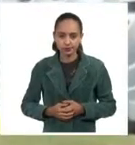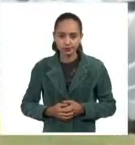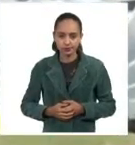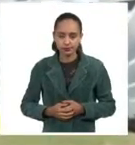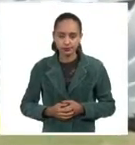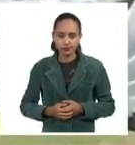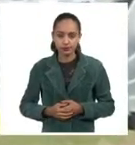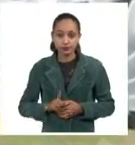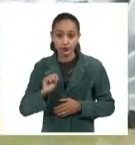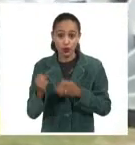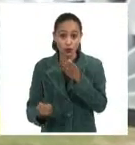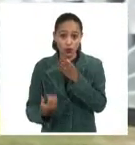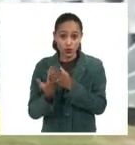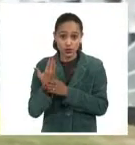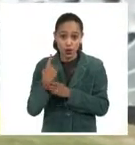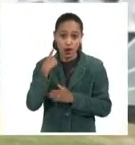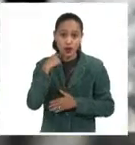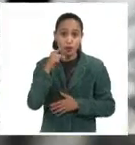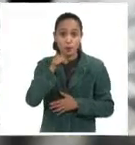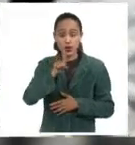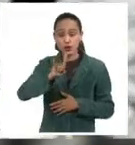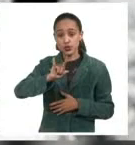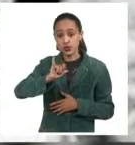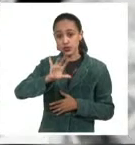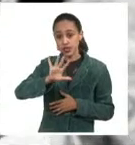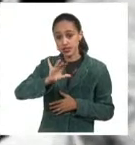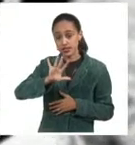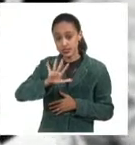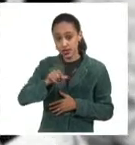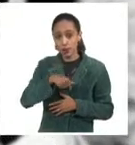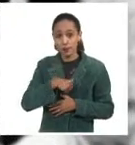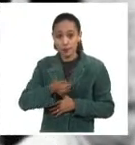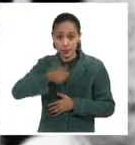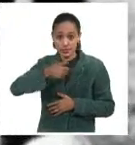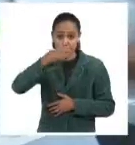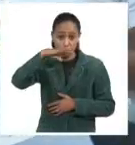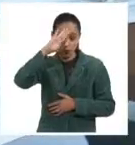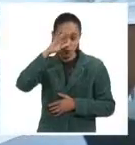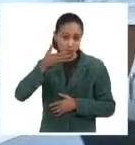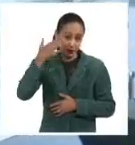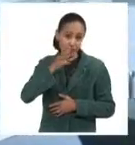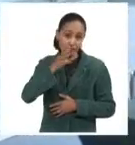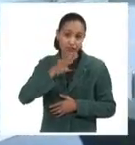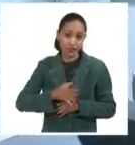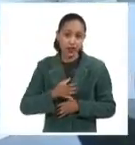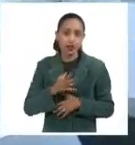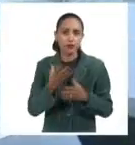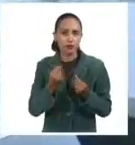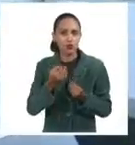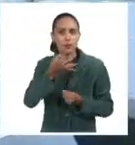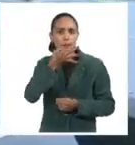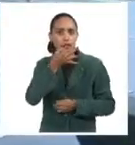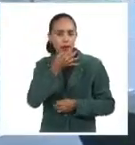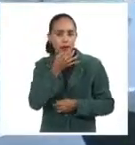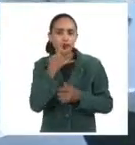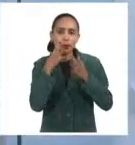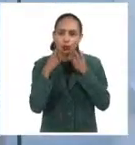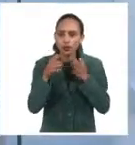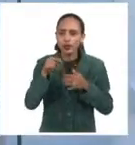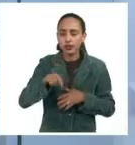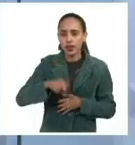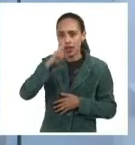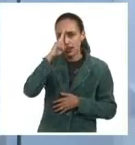Desde su creación en 1965 por el comandante en jefe Fidel Castro Ruz, varios medicamentos impactan en la salud de